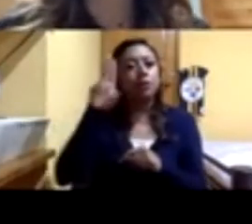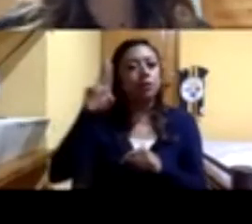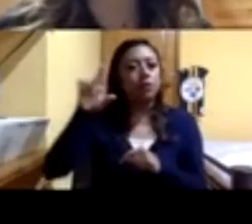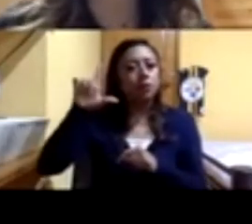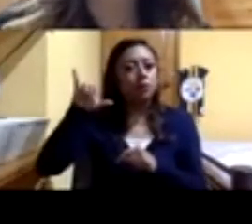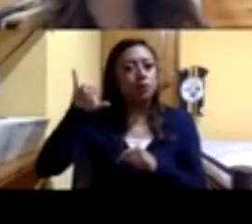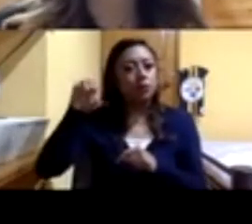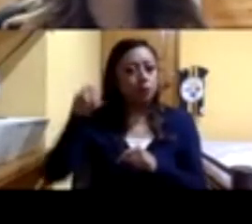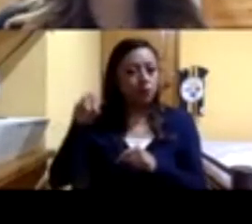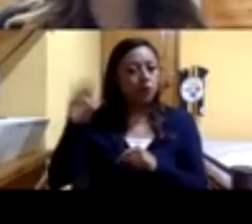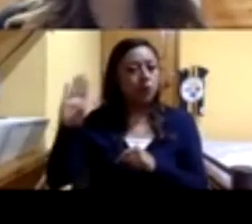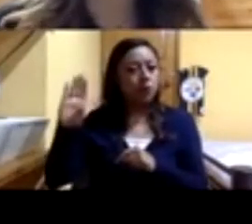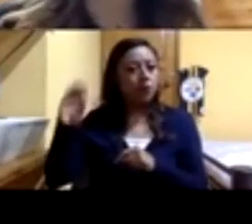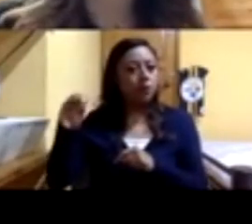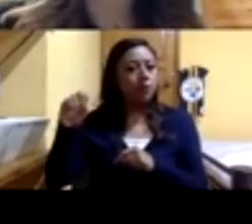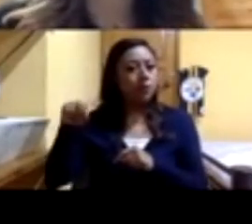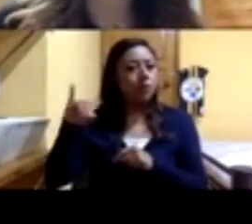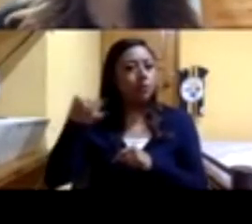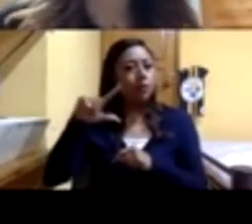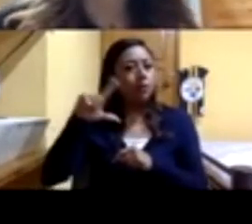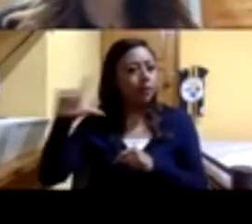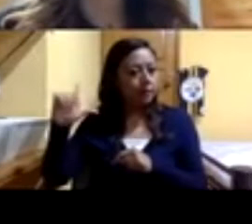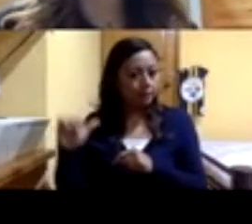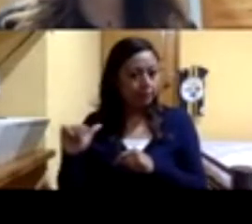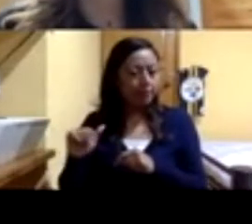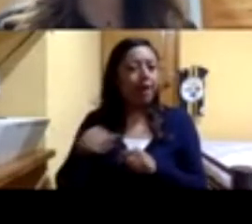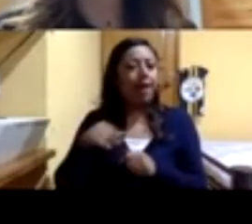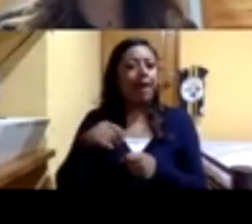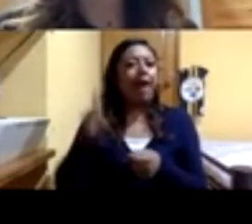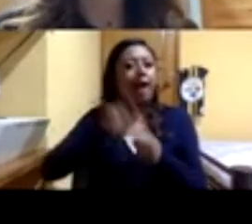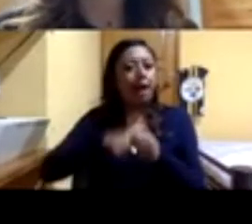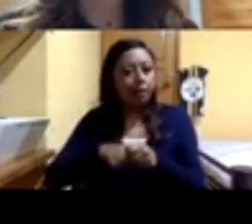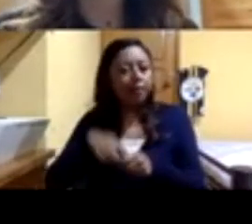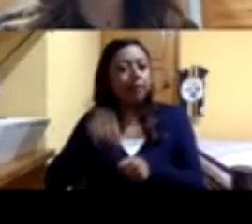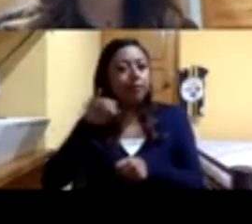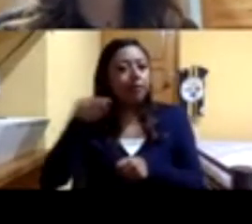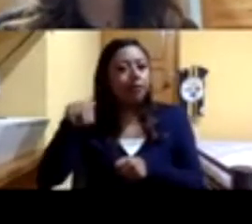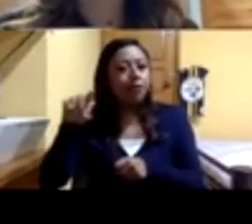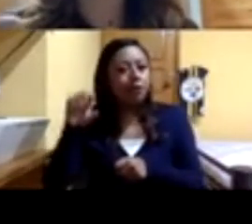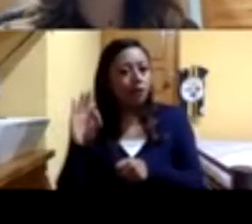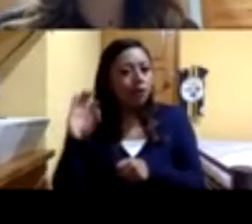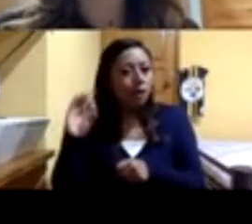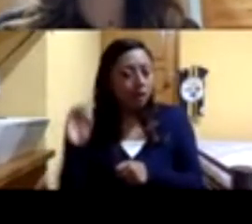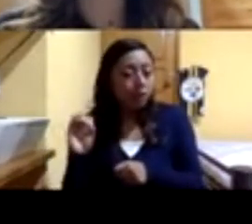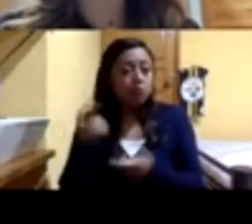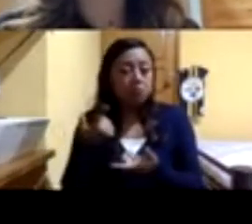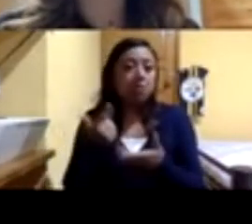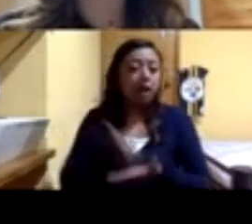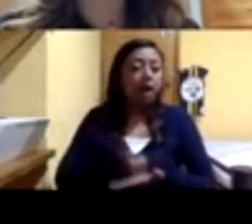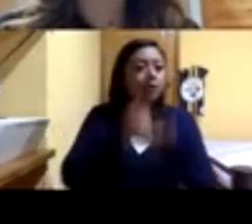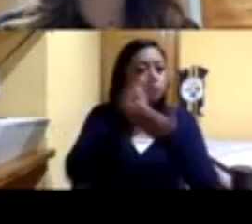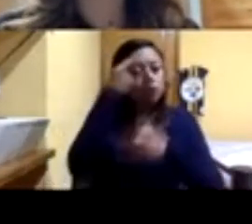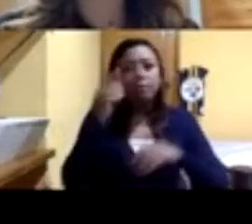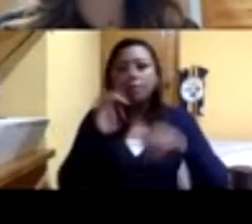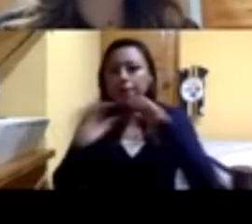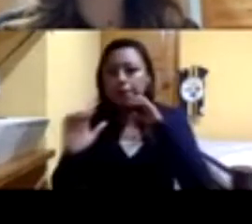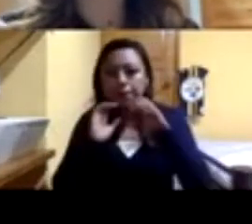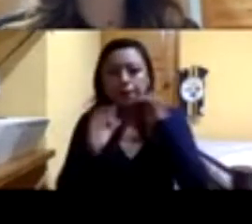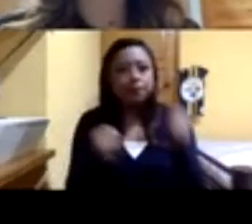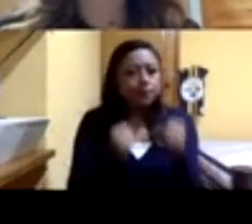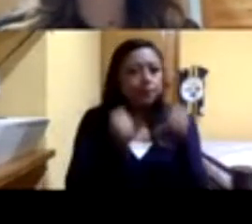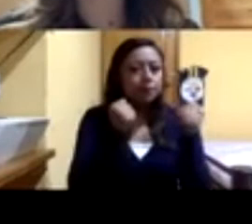la oportunidad desde el Congreso de estrechar comunicación y poder generar una fortaleza en esta